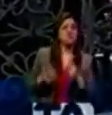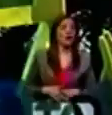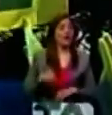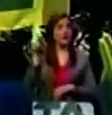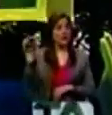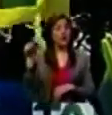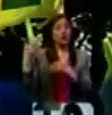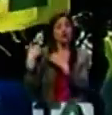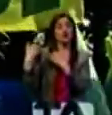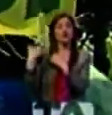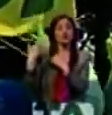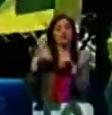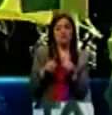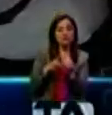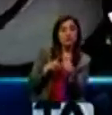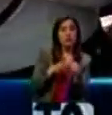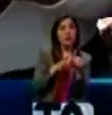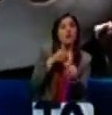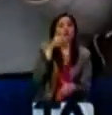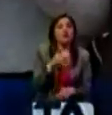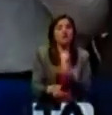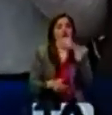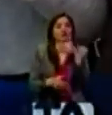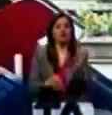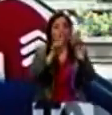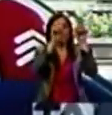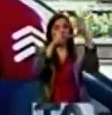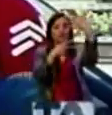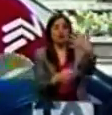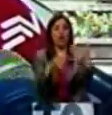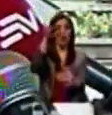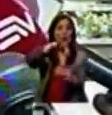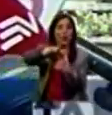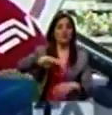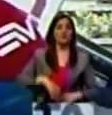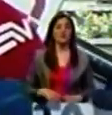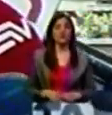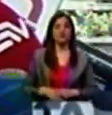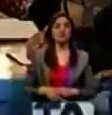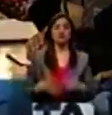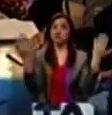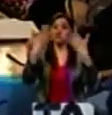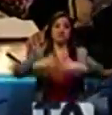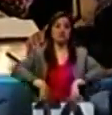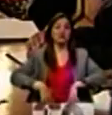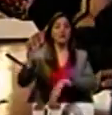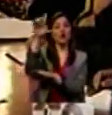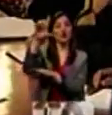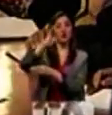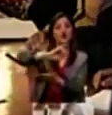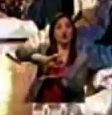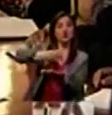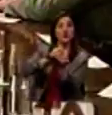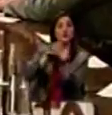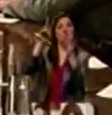el presidente Moreno fue dar seguimiento al proceso de la consulta popular. Yo creo que sí, hasta concluir la consulta. Este lunes la Junta